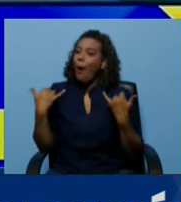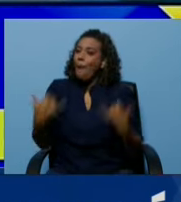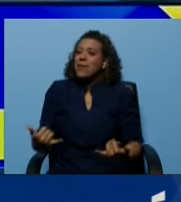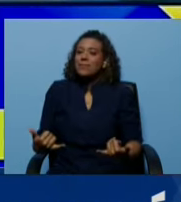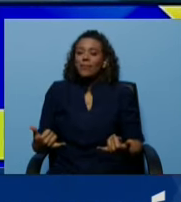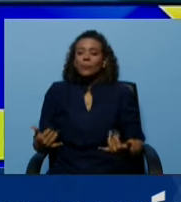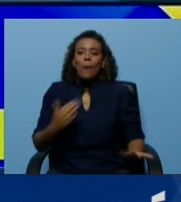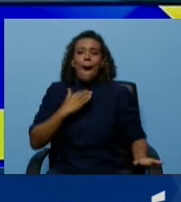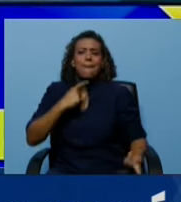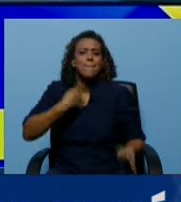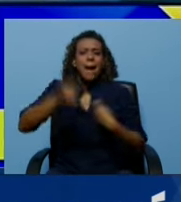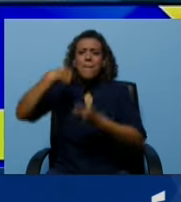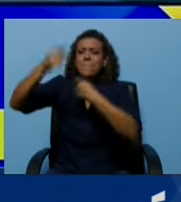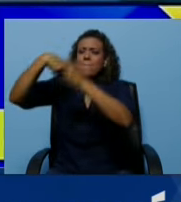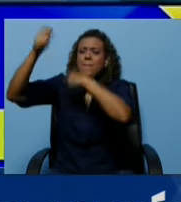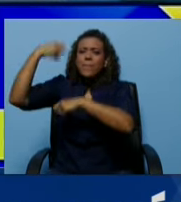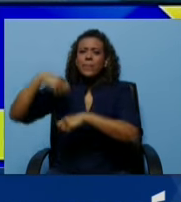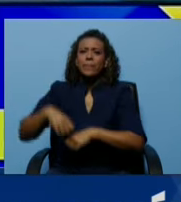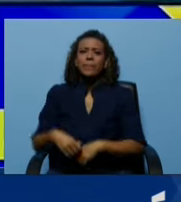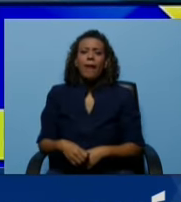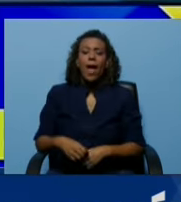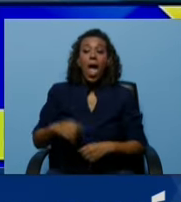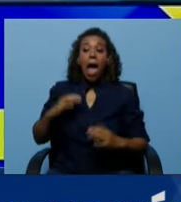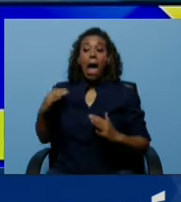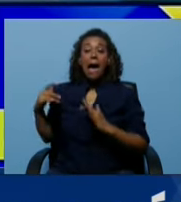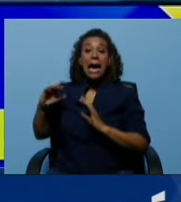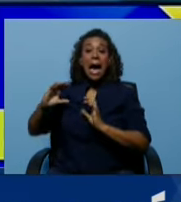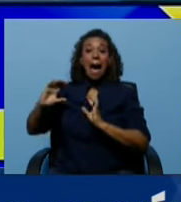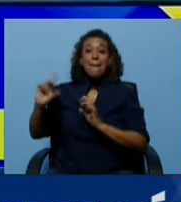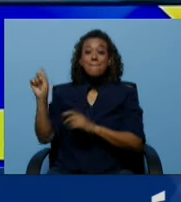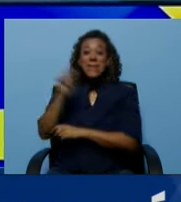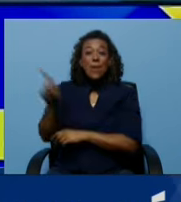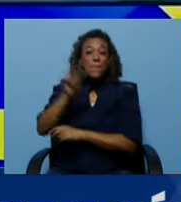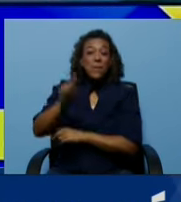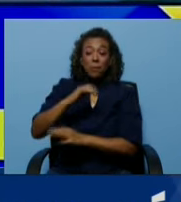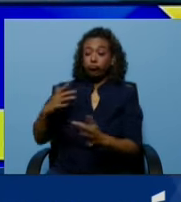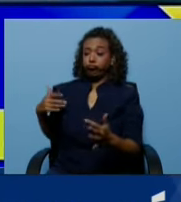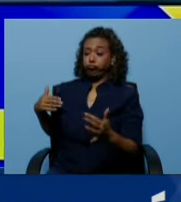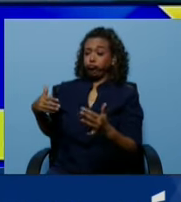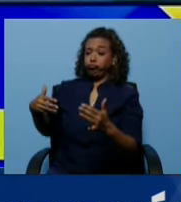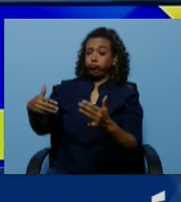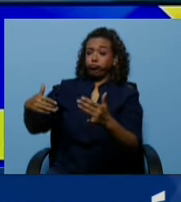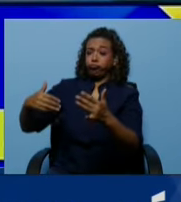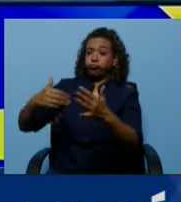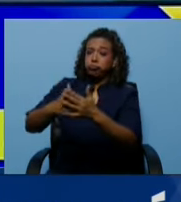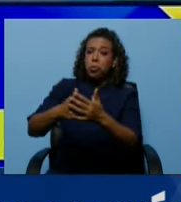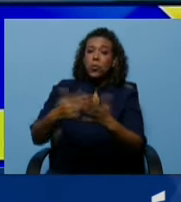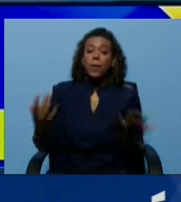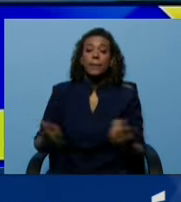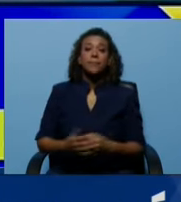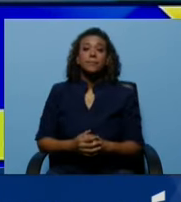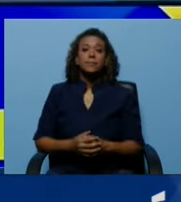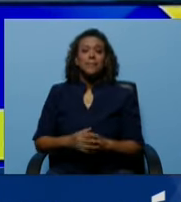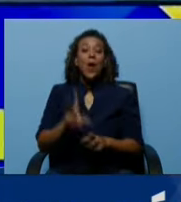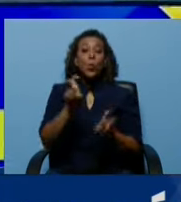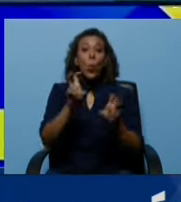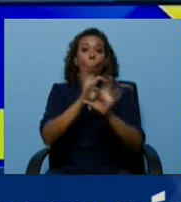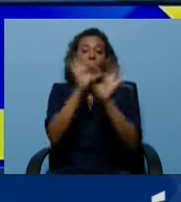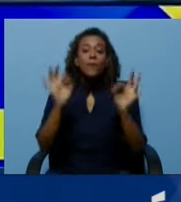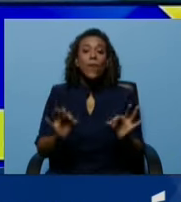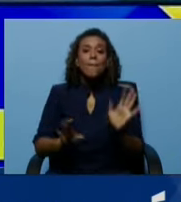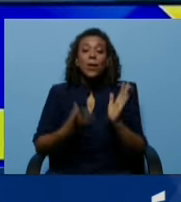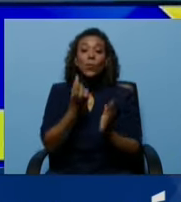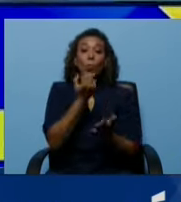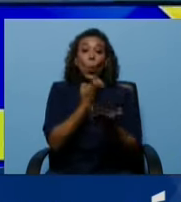Así que 13 trimestres creciendo la economía nueva de manera